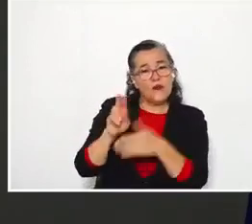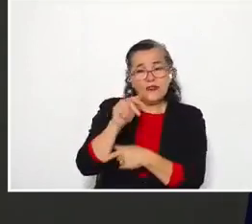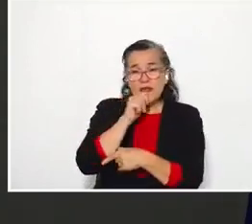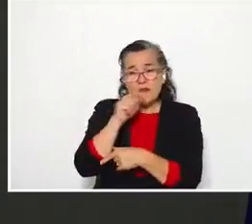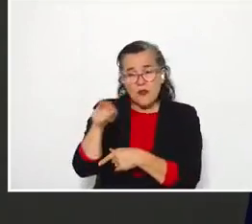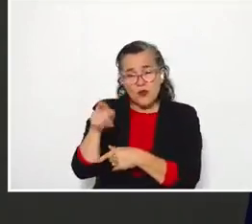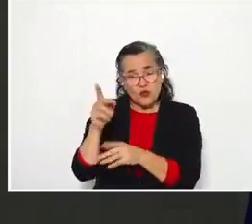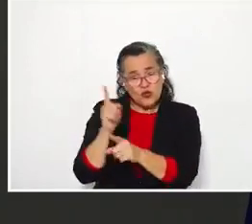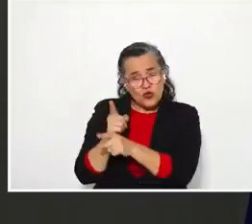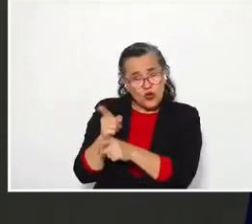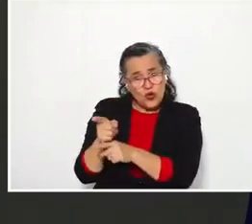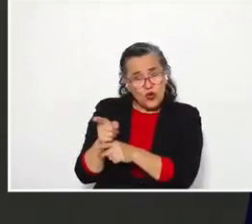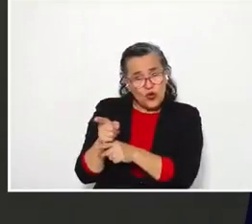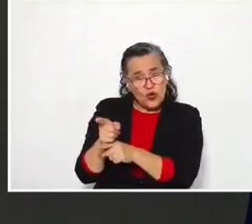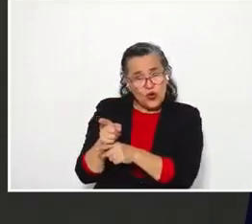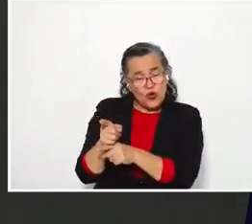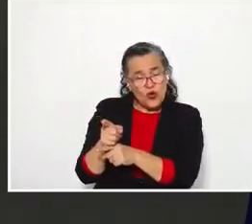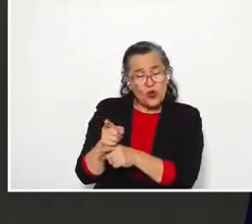el adecuado.